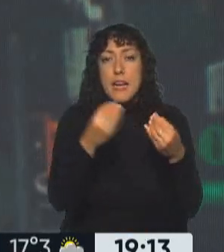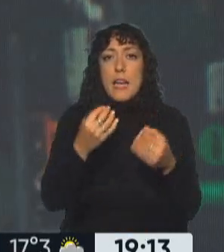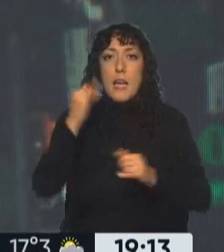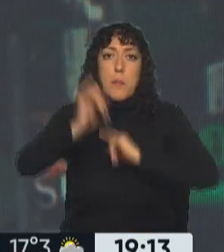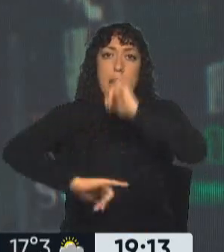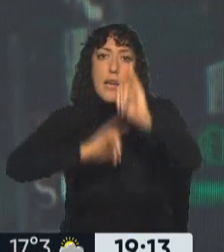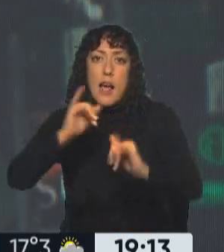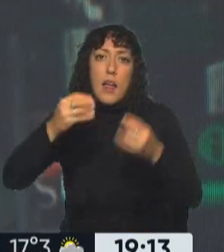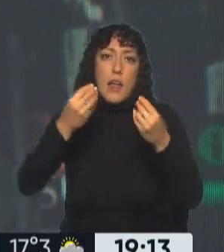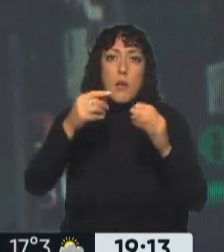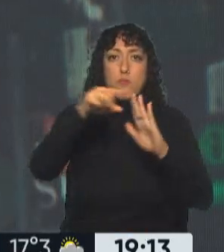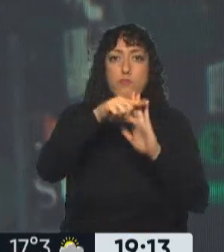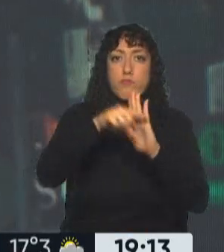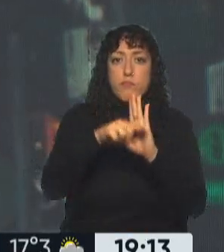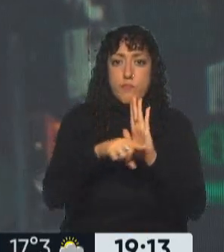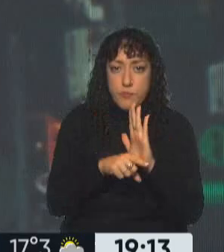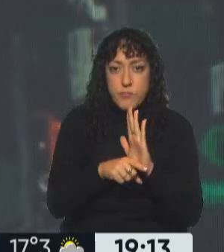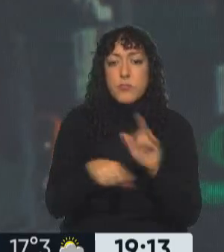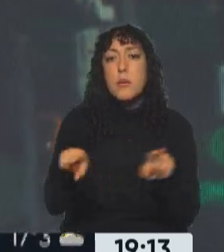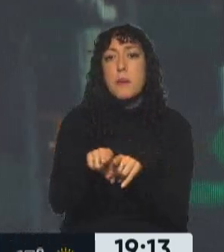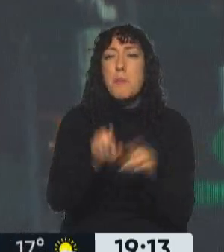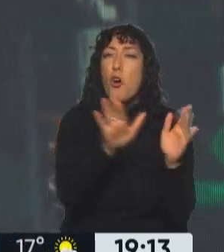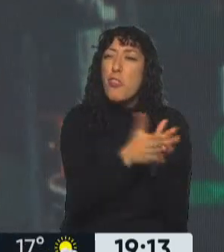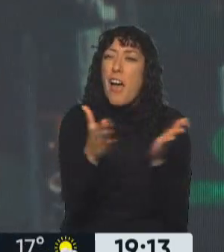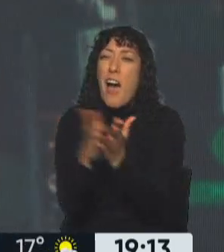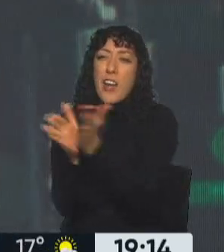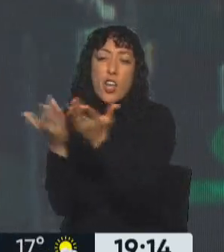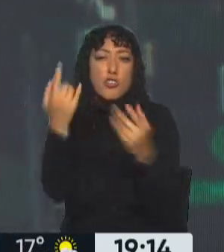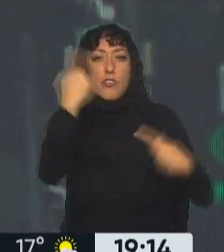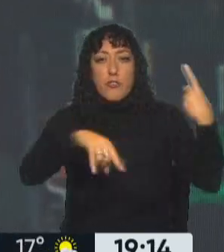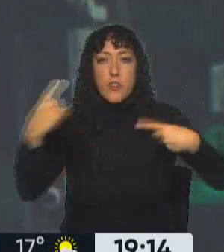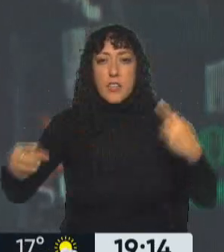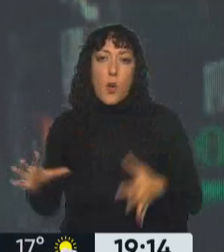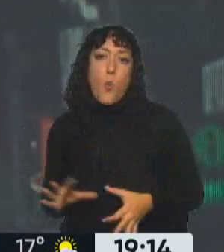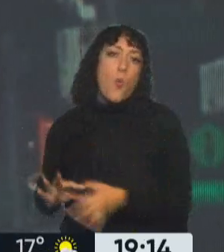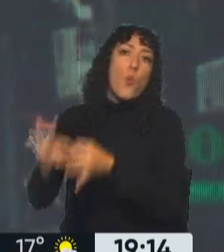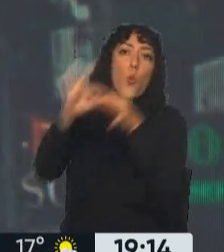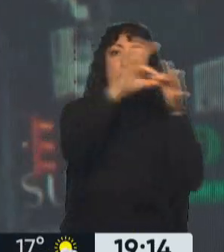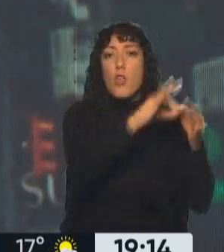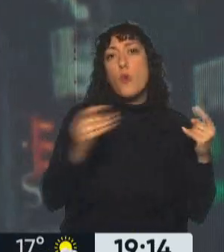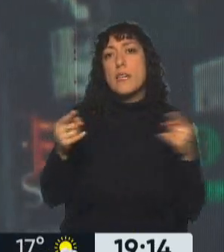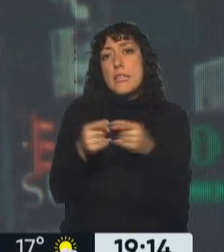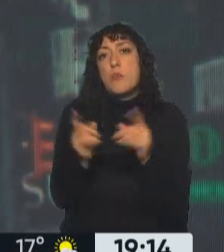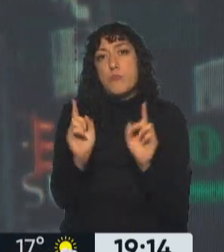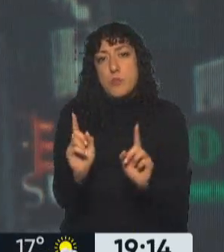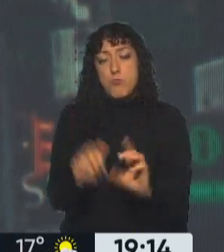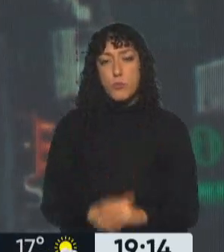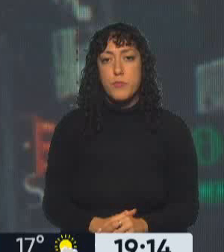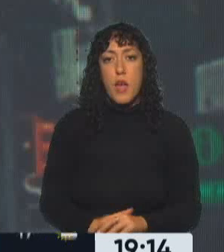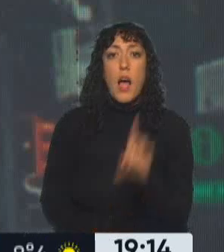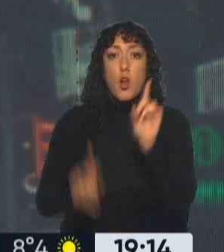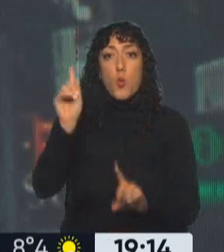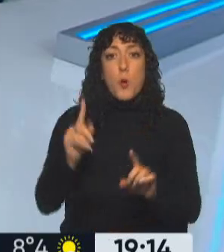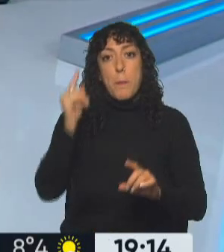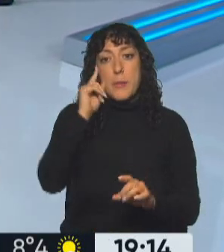¿no? Esta cuestión, incluso me acuerdo de esa etapa de los distintos diarios, ¿te acordás? Sí. Uniéndonos por un factor común. Bueno, muchos pensábamos que